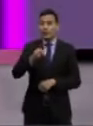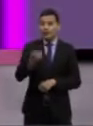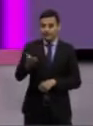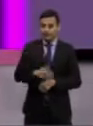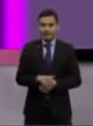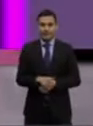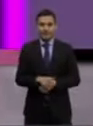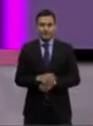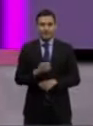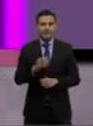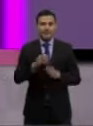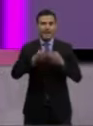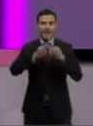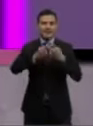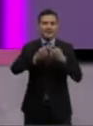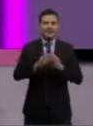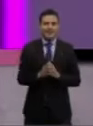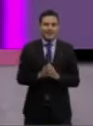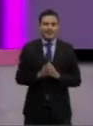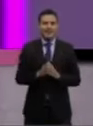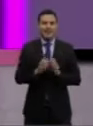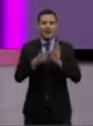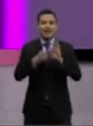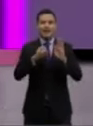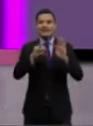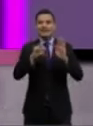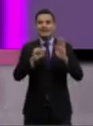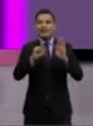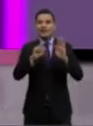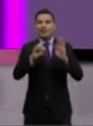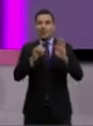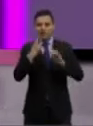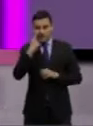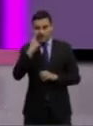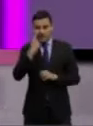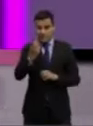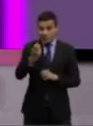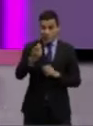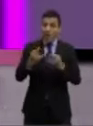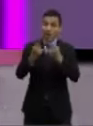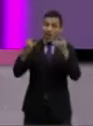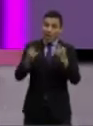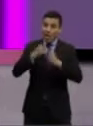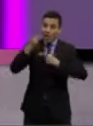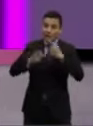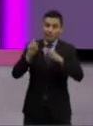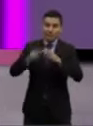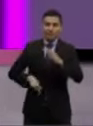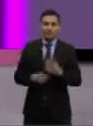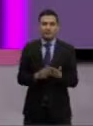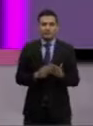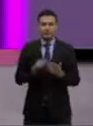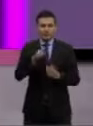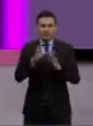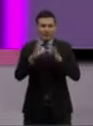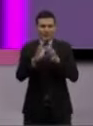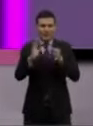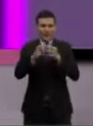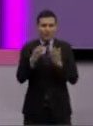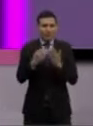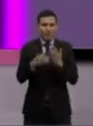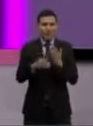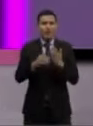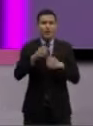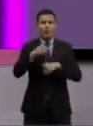como hashtag. Vemos que se dice que no, se dice que no es cierto, pero ¿dónde están los datos? Preguntaba Gilberto.